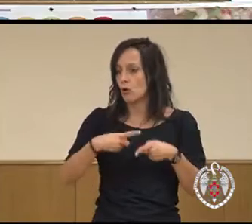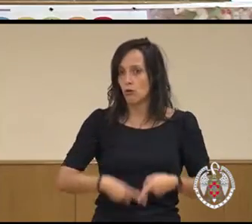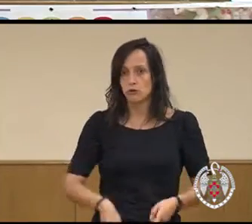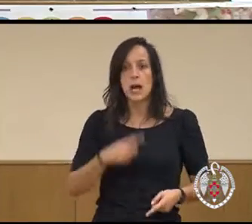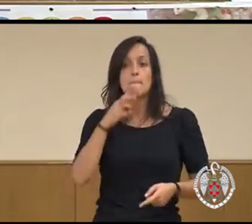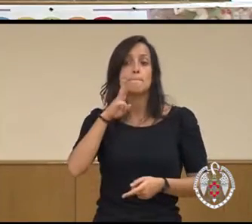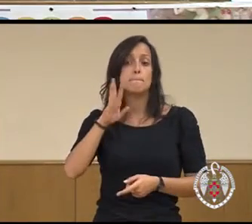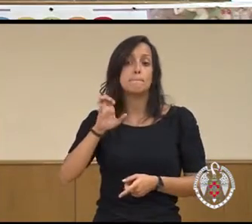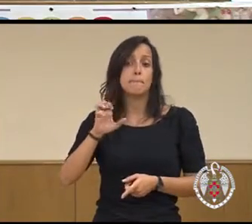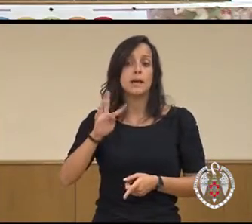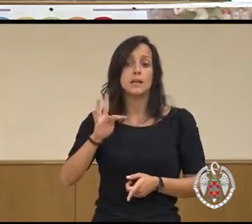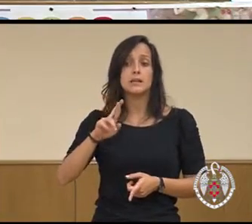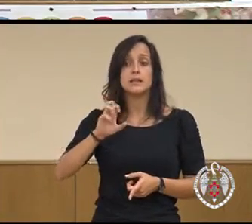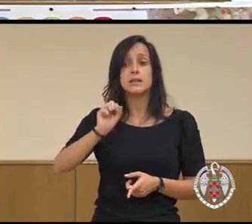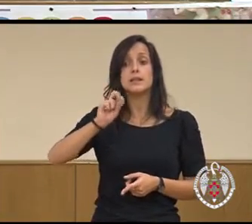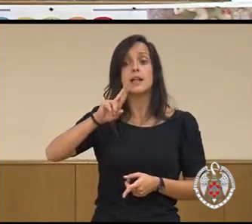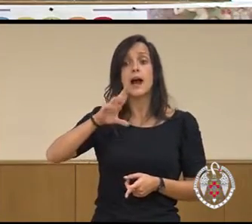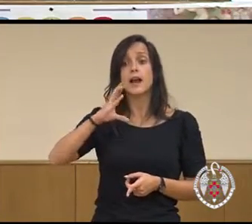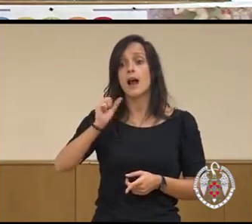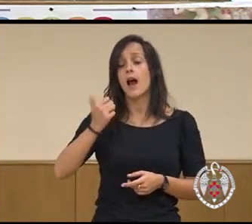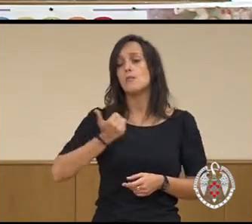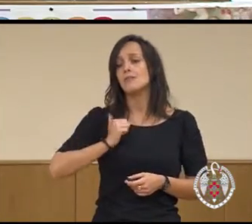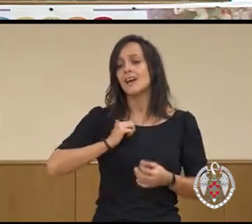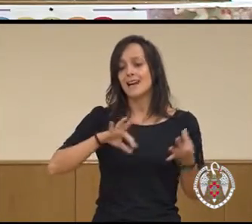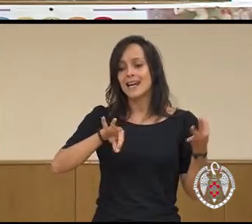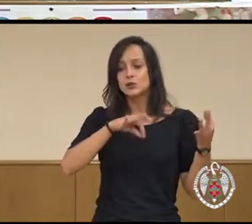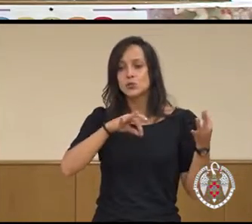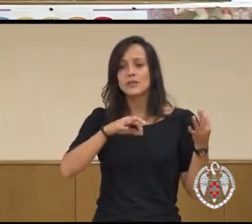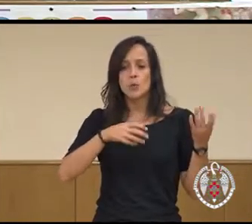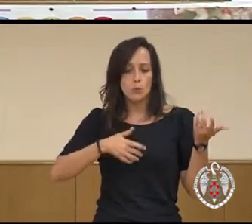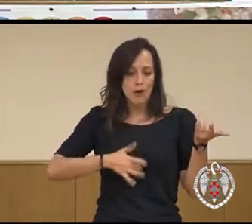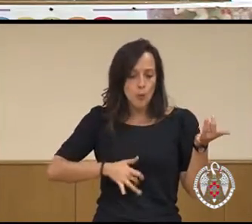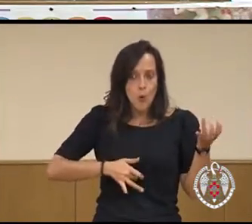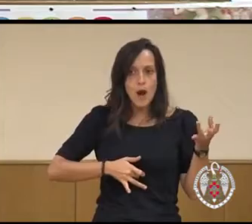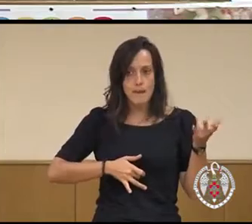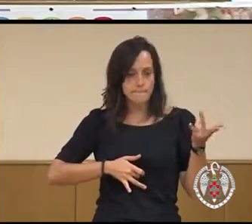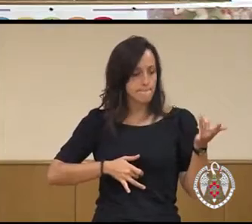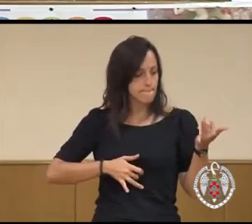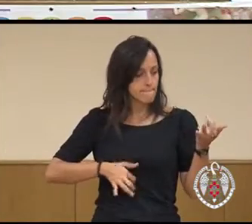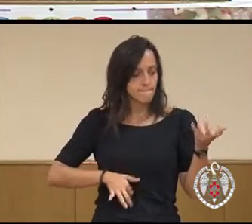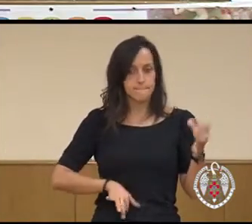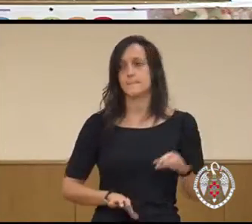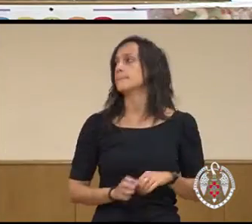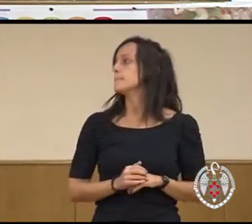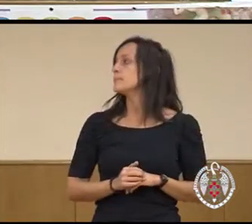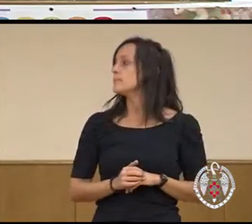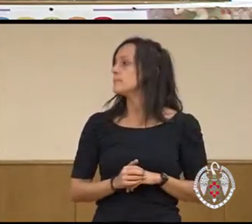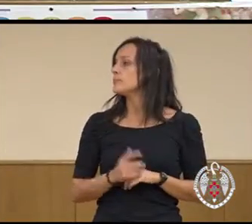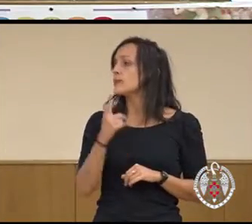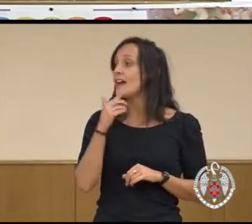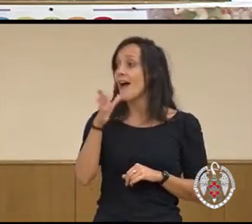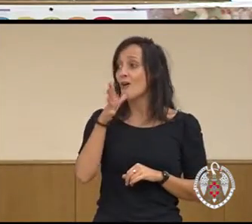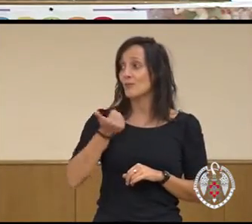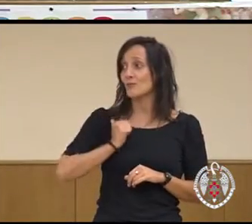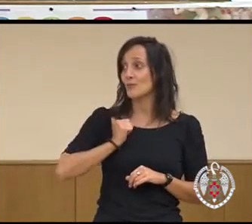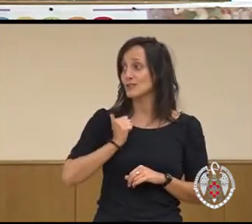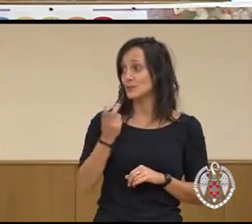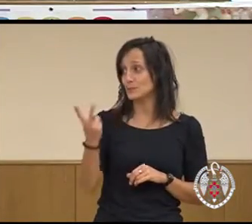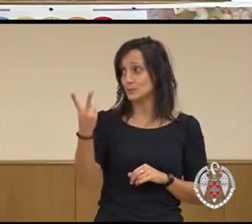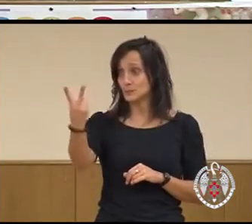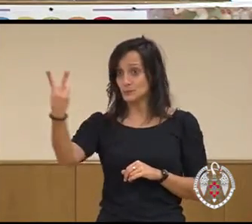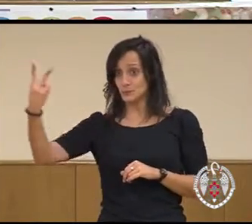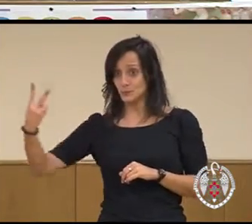varios instrumentos de cuerda pulsada. Vamos a aquí interpretar con Pablo Sanz Vidal y con Patricia García Alvarado una de